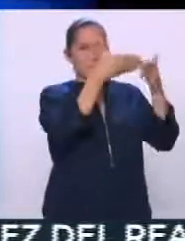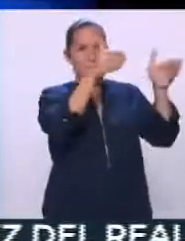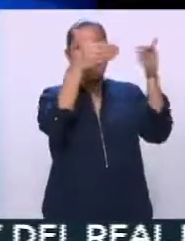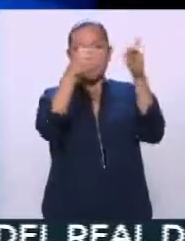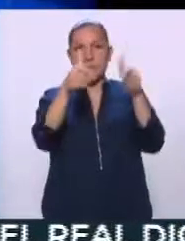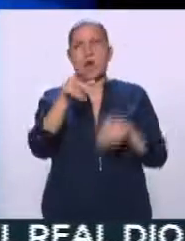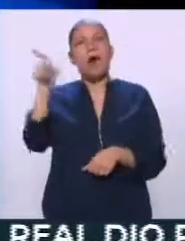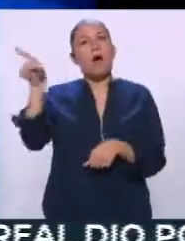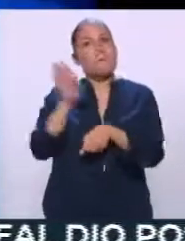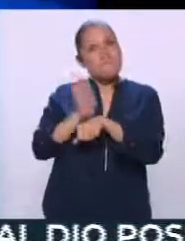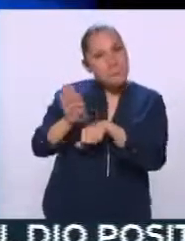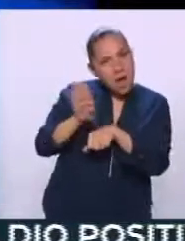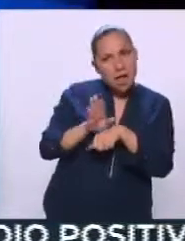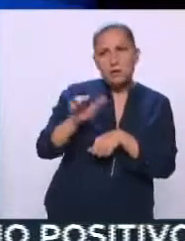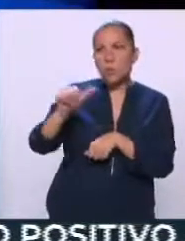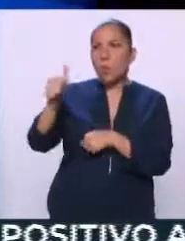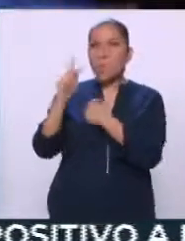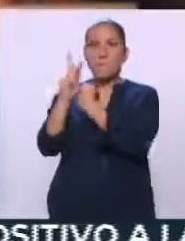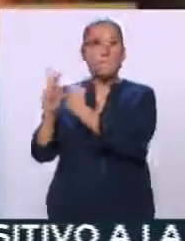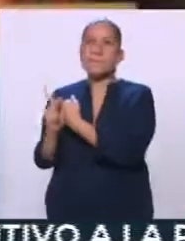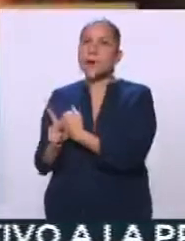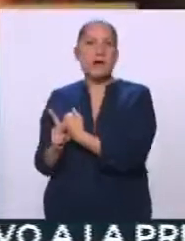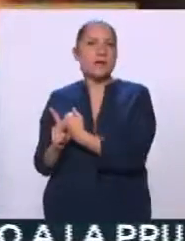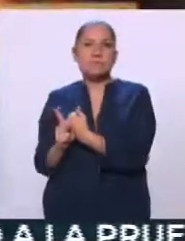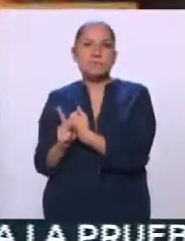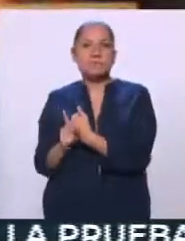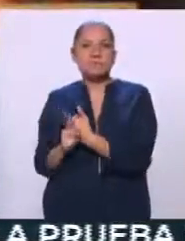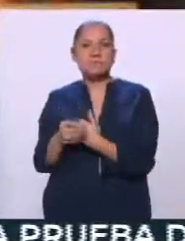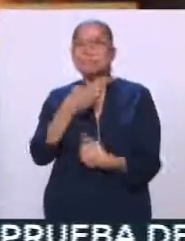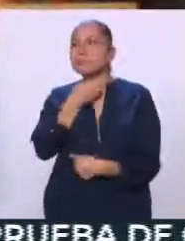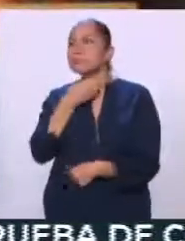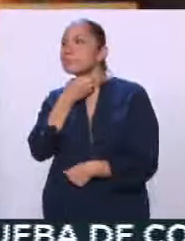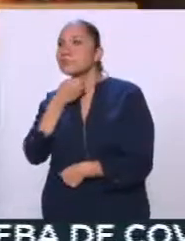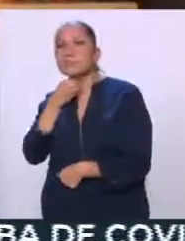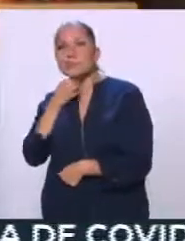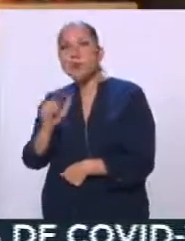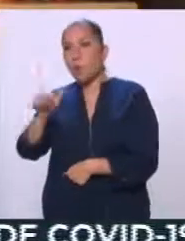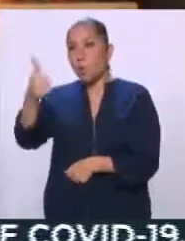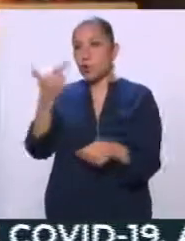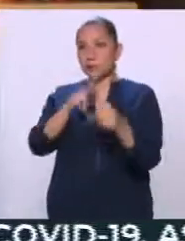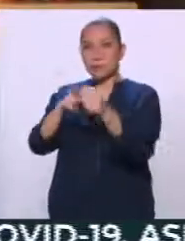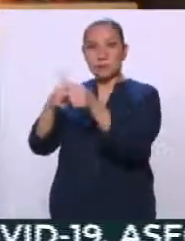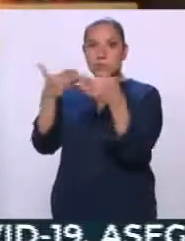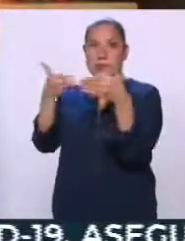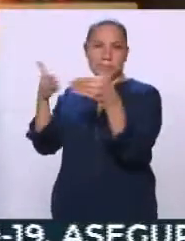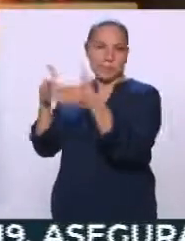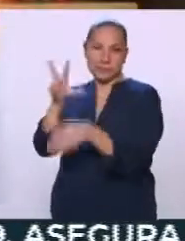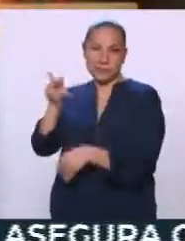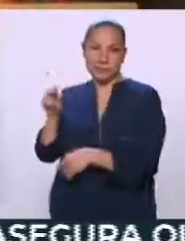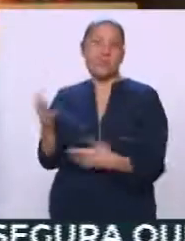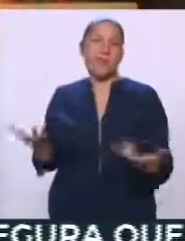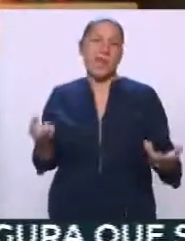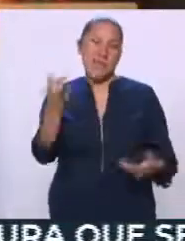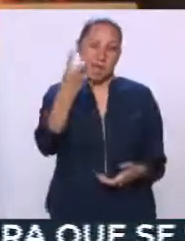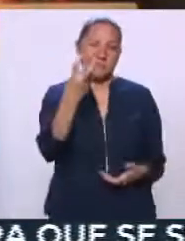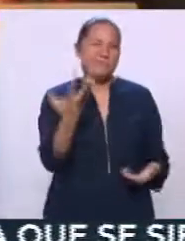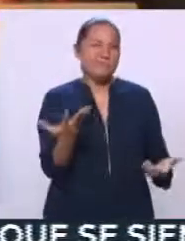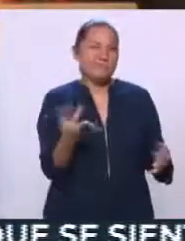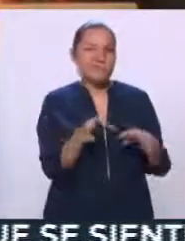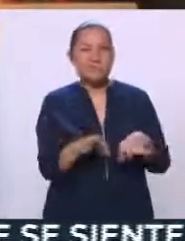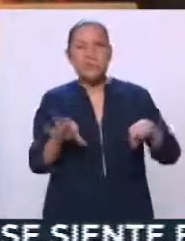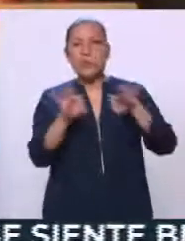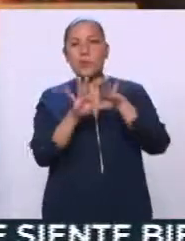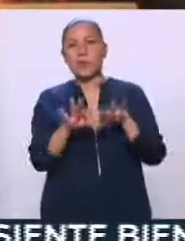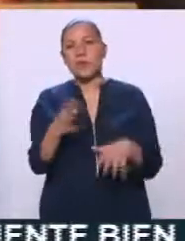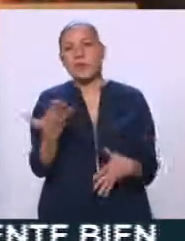Brasil y de estos otros países, ¿no? Entonces, digo, por ese lado, pues es fácil contraargumentarlo, ¿no? Incluso pensando en otros